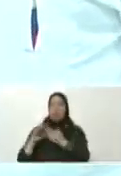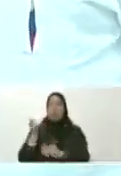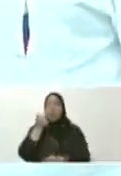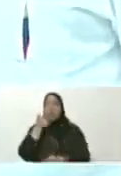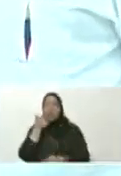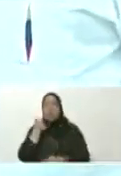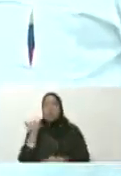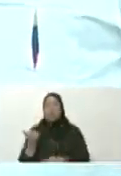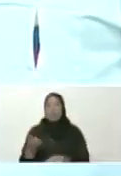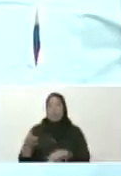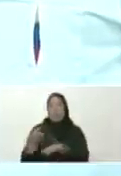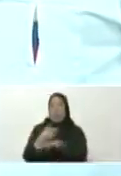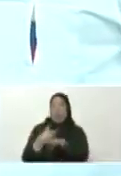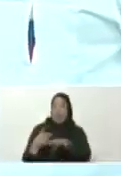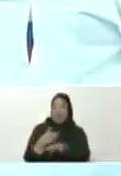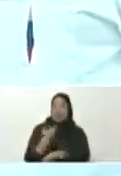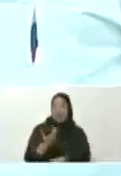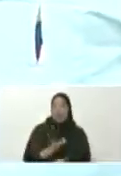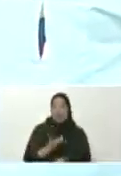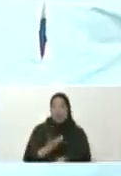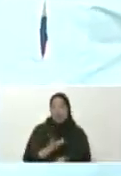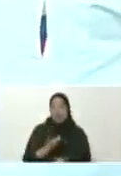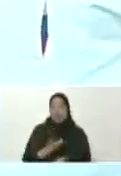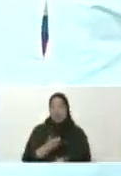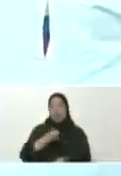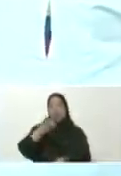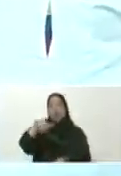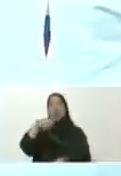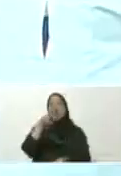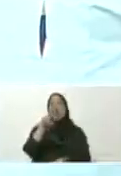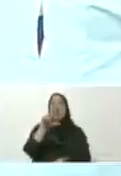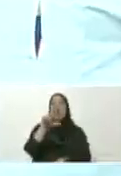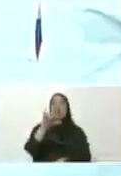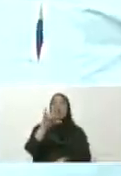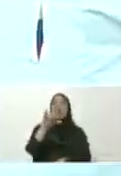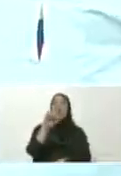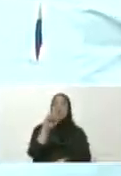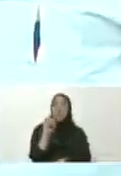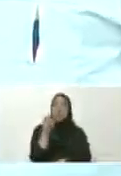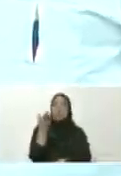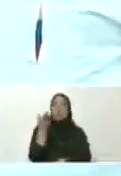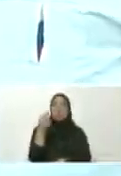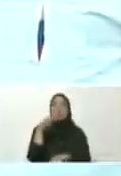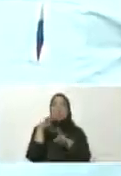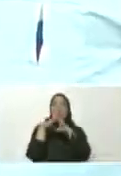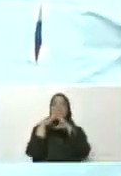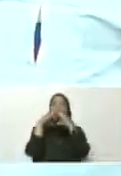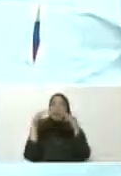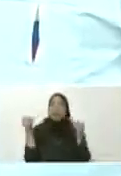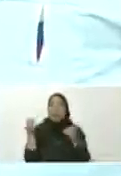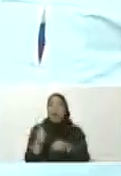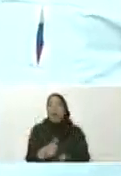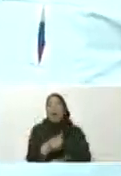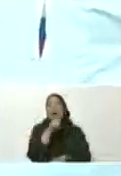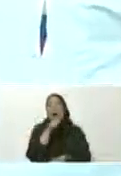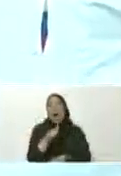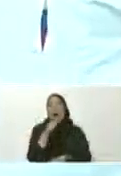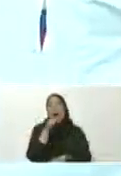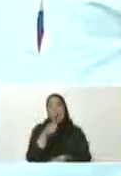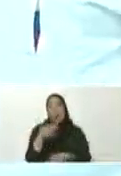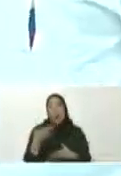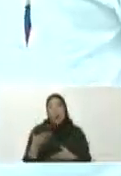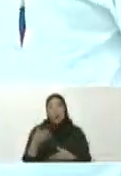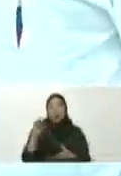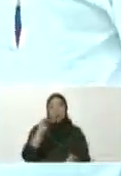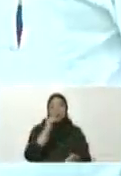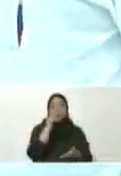Julio Fuenmayor y por instrucciones suyas, fue iluminada, se recuperaron todos los pozos de agua, fueron recuperados